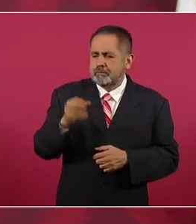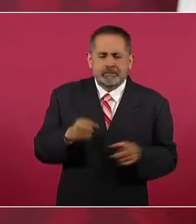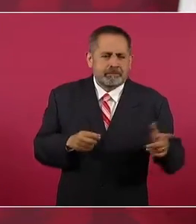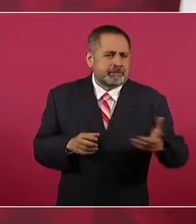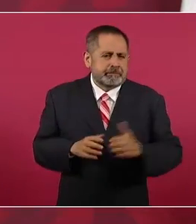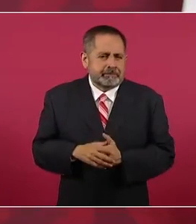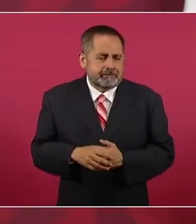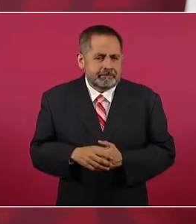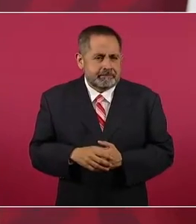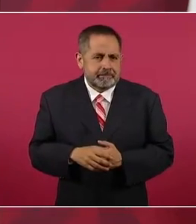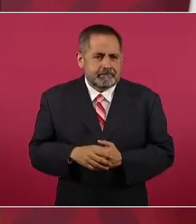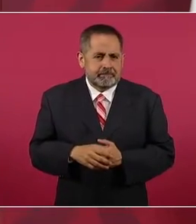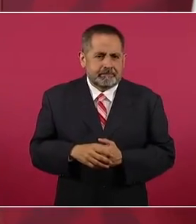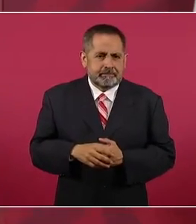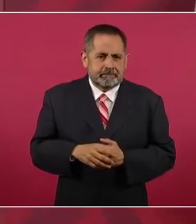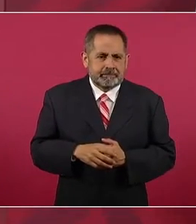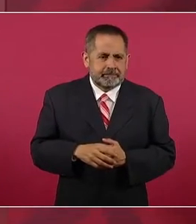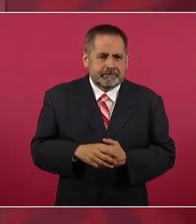cuando empezaba